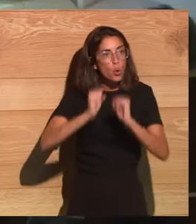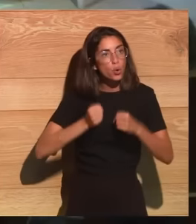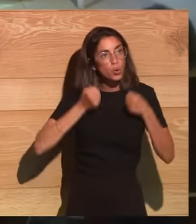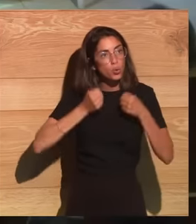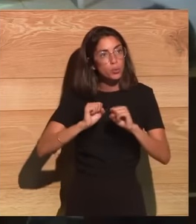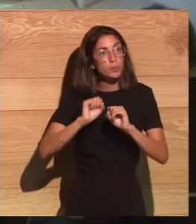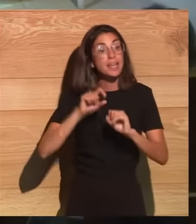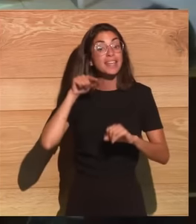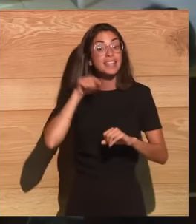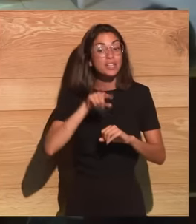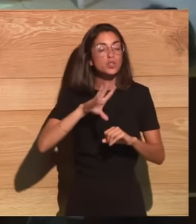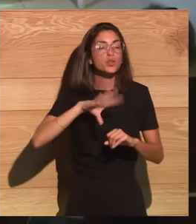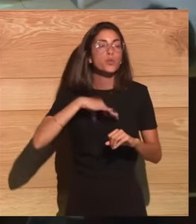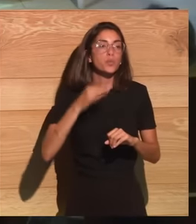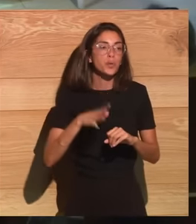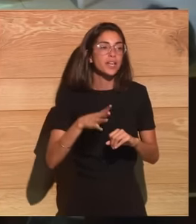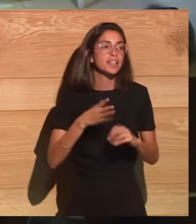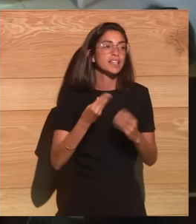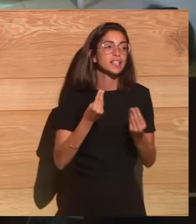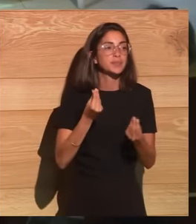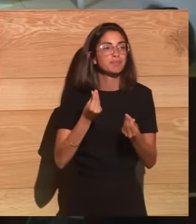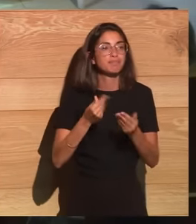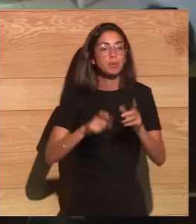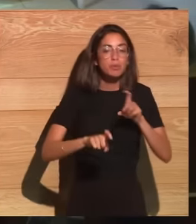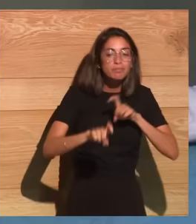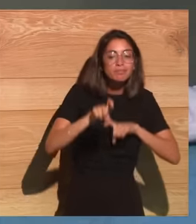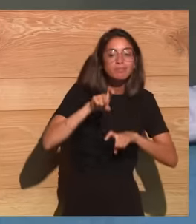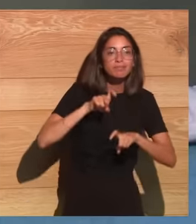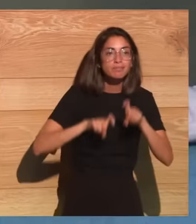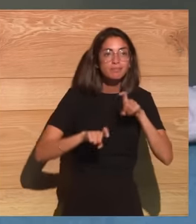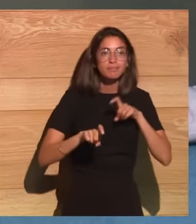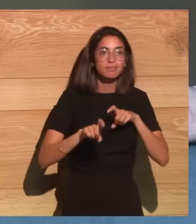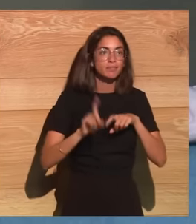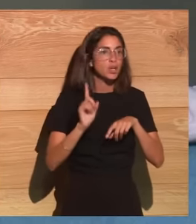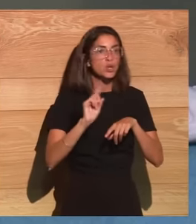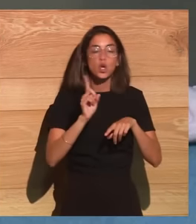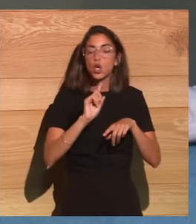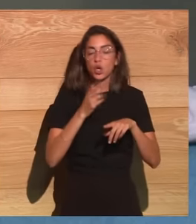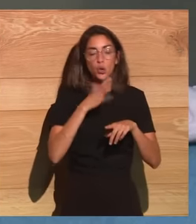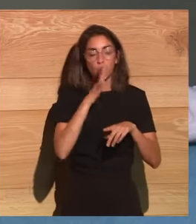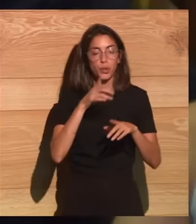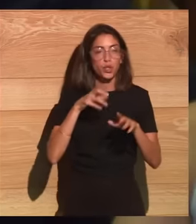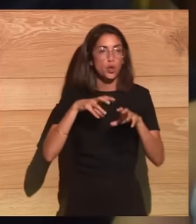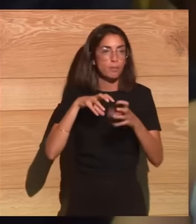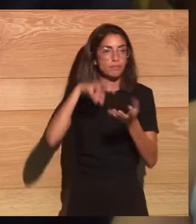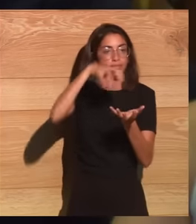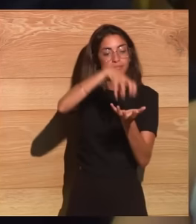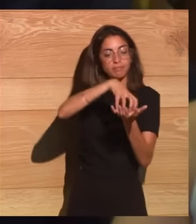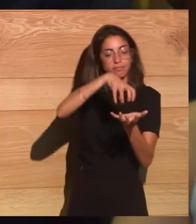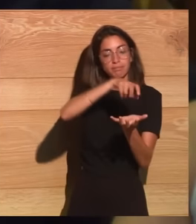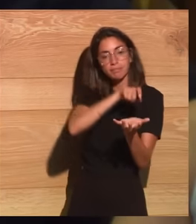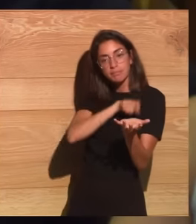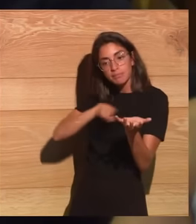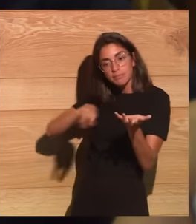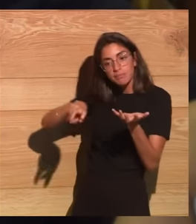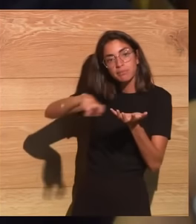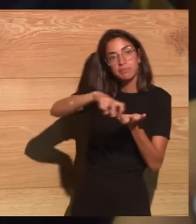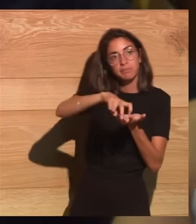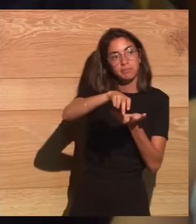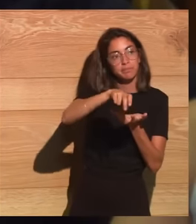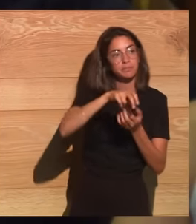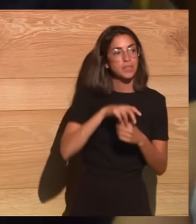eso a lo mejor te pudo. Me retrasa un poco. Te pudo haber retrasado también. No. Entonces, contéstale al muchacho ya. Contéstale al